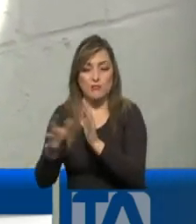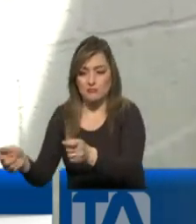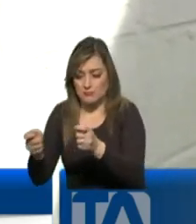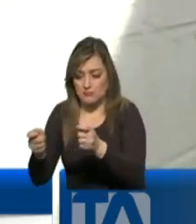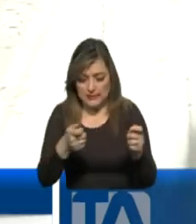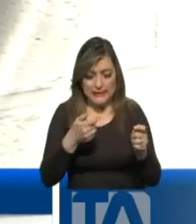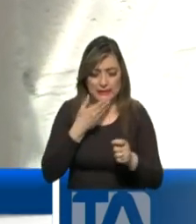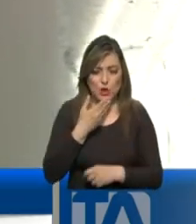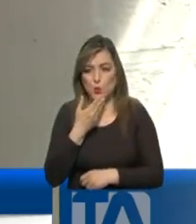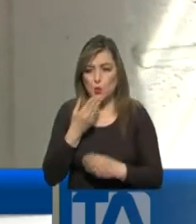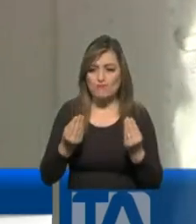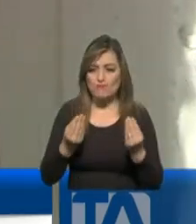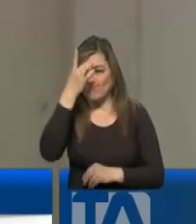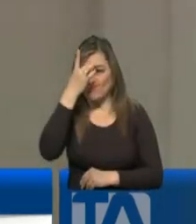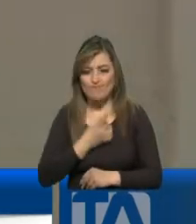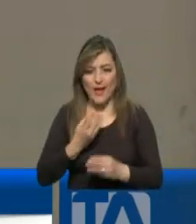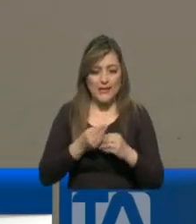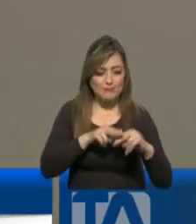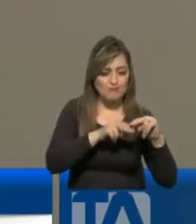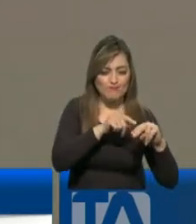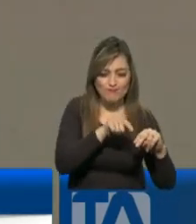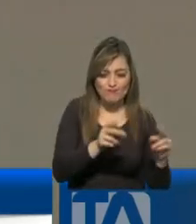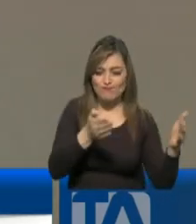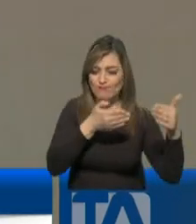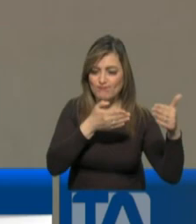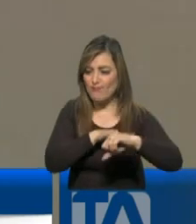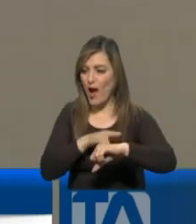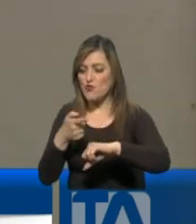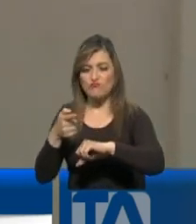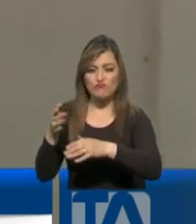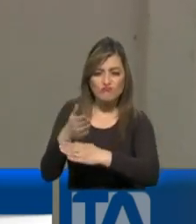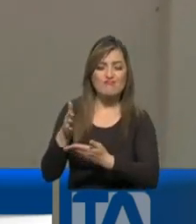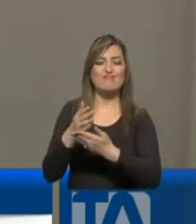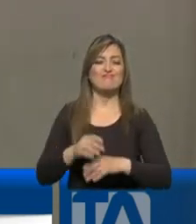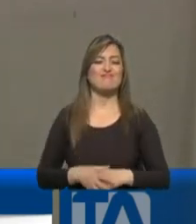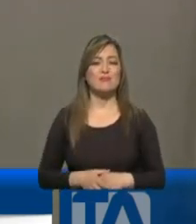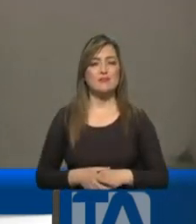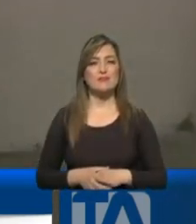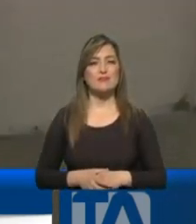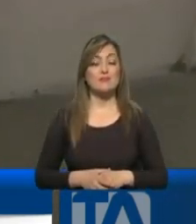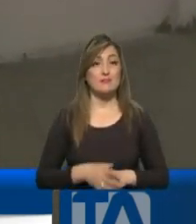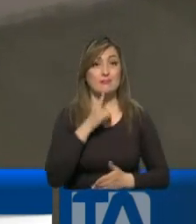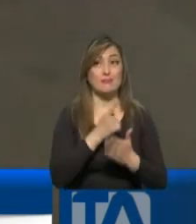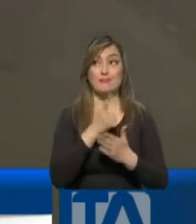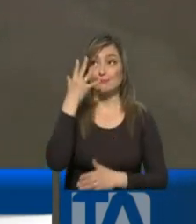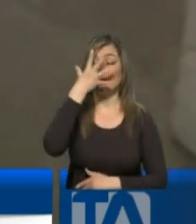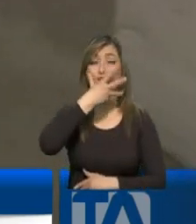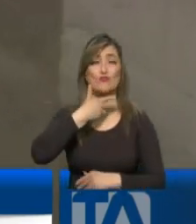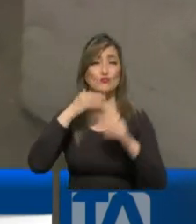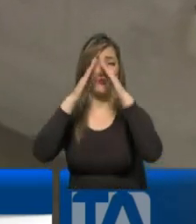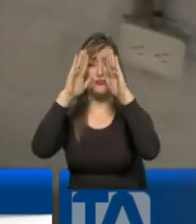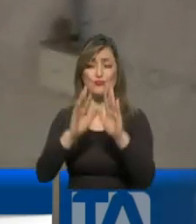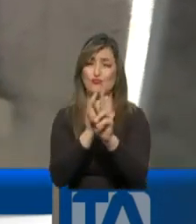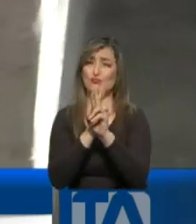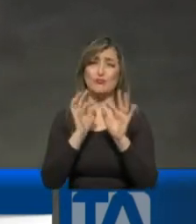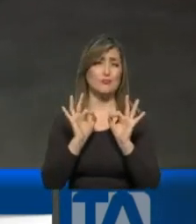Perfecto. El resultado también, ¿no? Sí, en realidad les quedó maravillosa esta nueva casita de Doña María y en realidad los